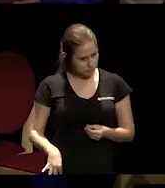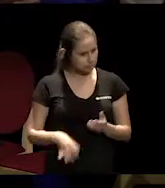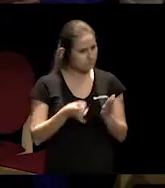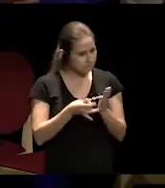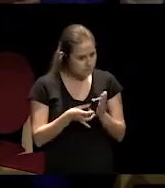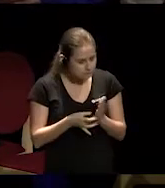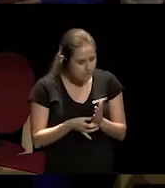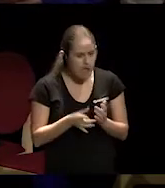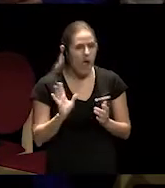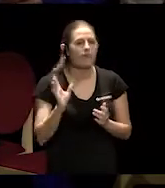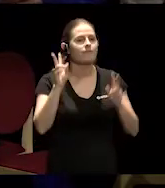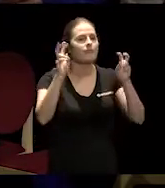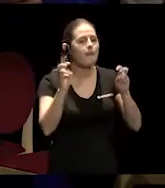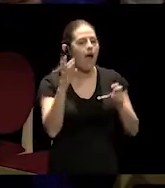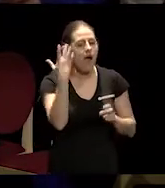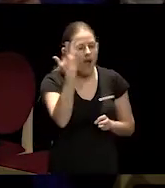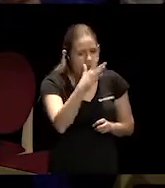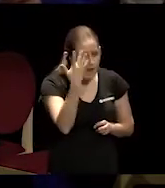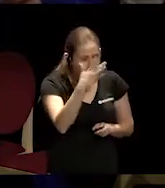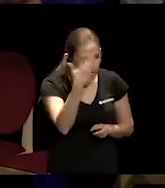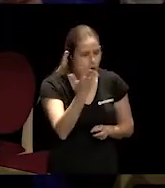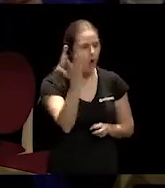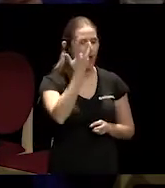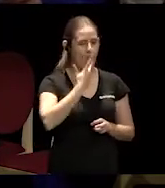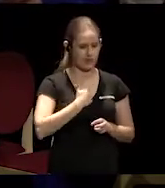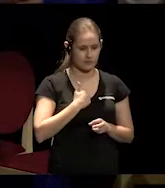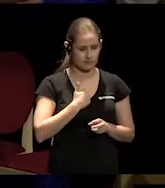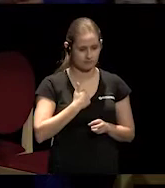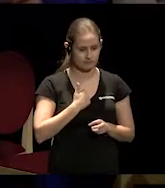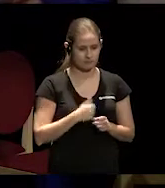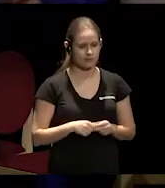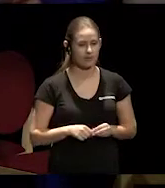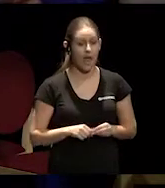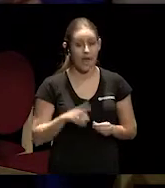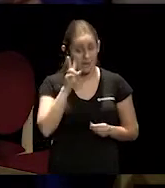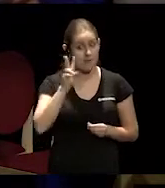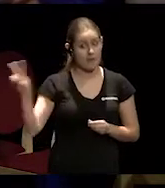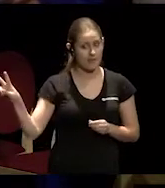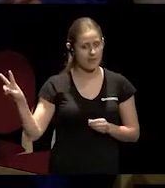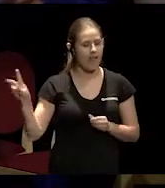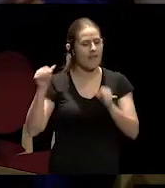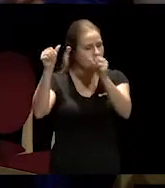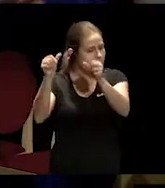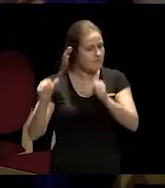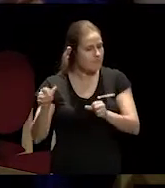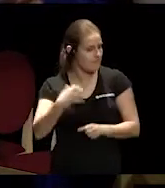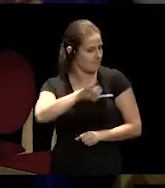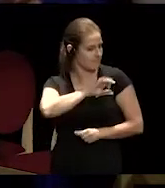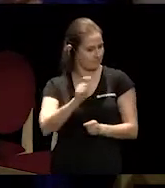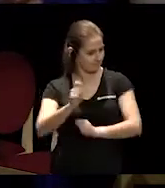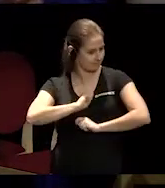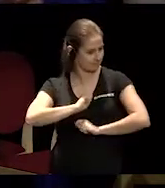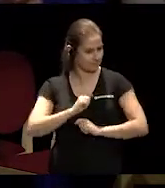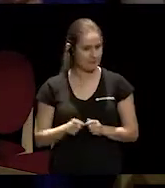en los carnavales coloristas. Y aquí me veis en la obtención del diploma. Y aquí aparezco